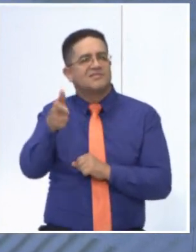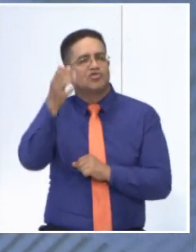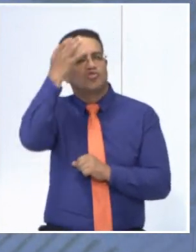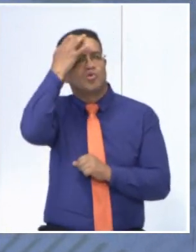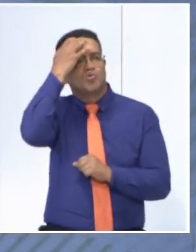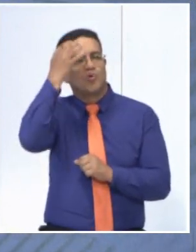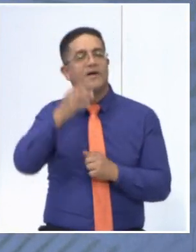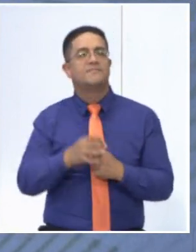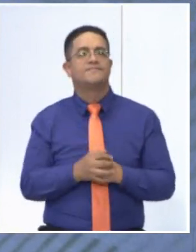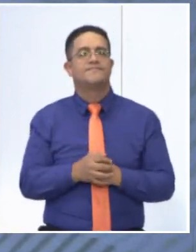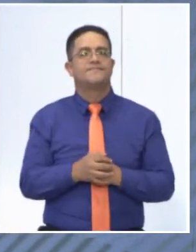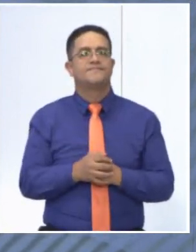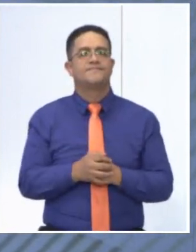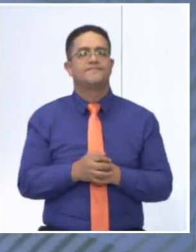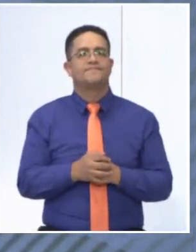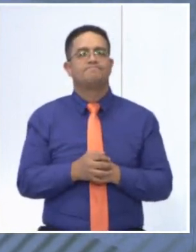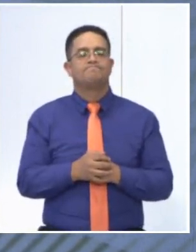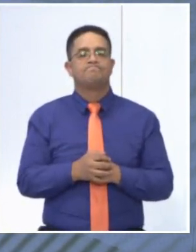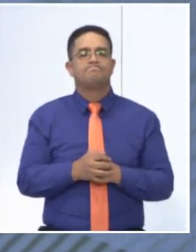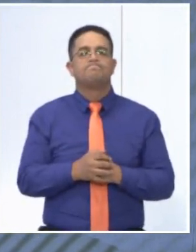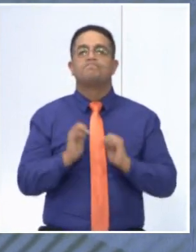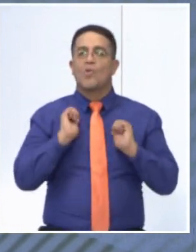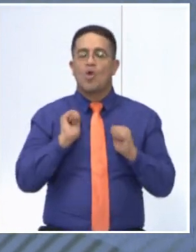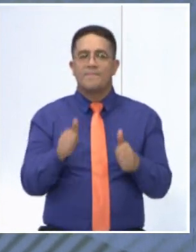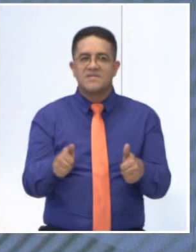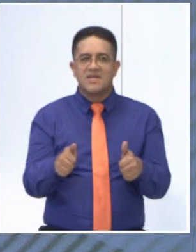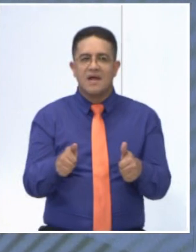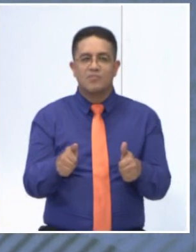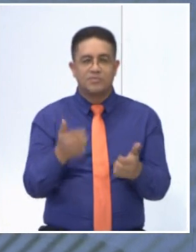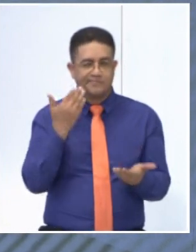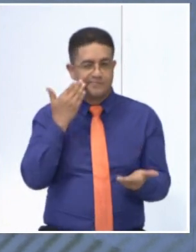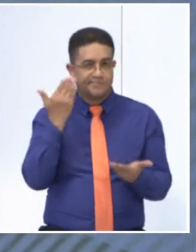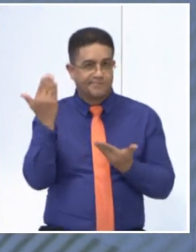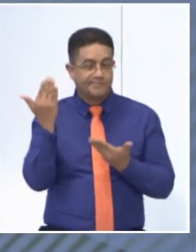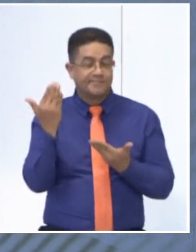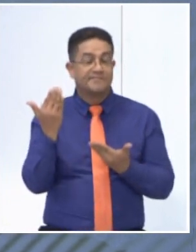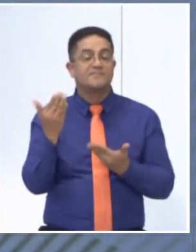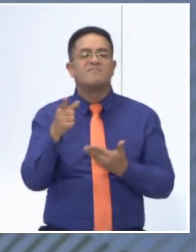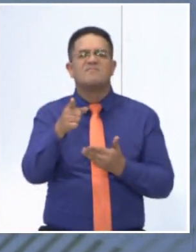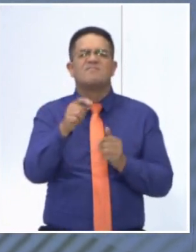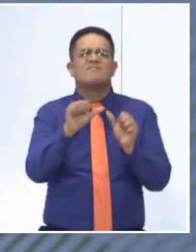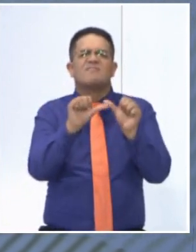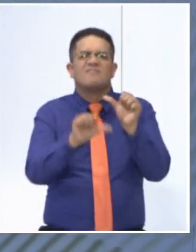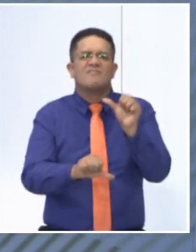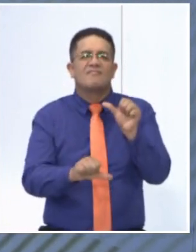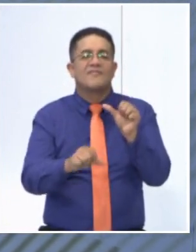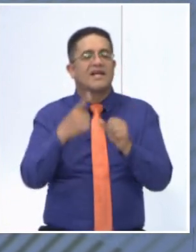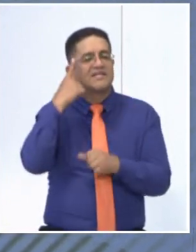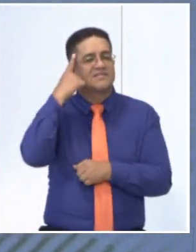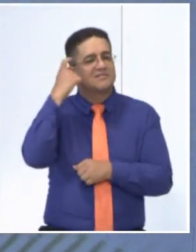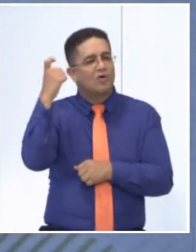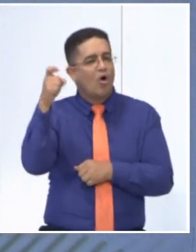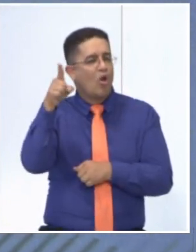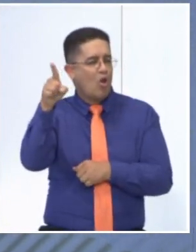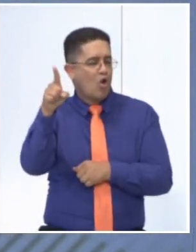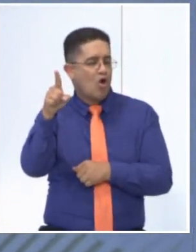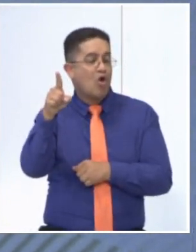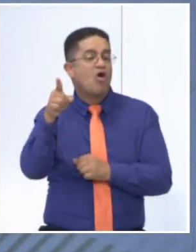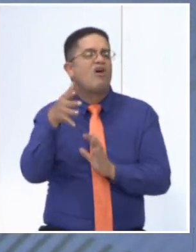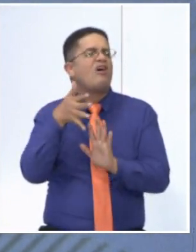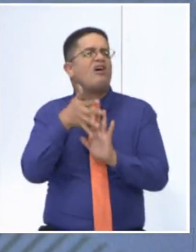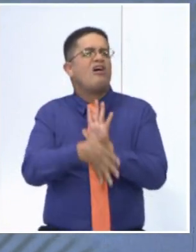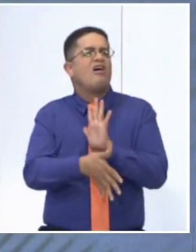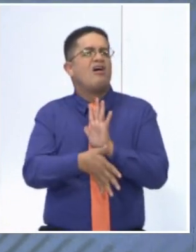compañero Joshua Llanos. Vamos a comenzar con nuestro segmento Neurotics, hablando con la psiconeuroterapeuta Vanessa Morales